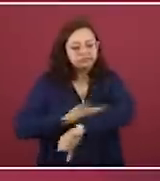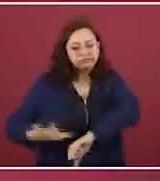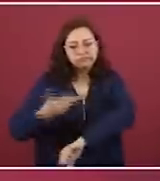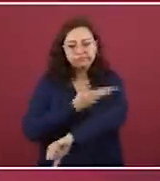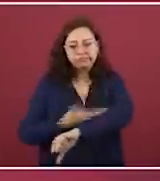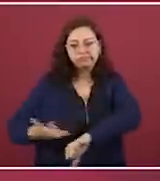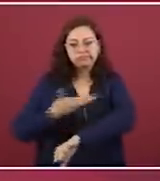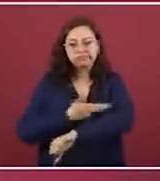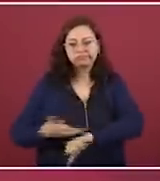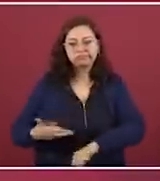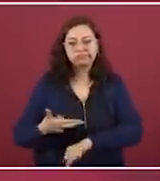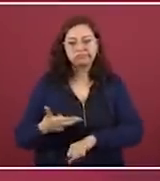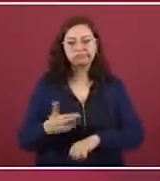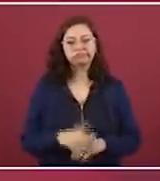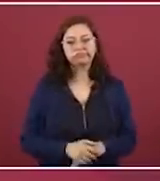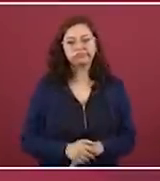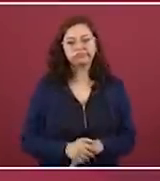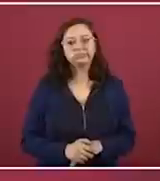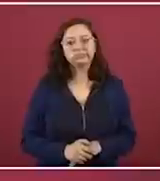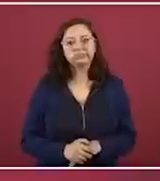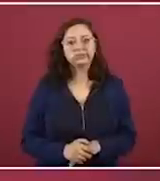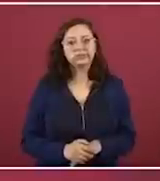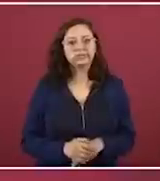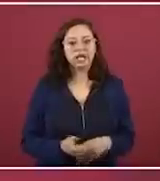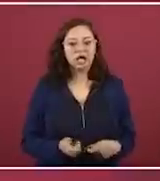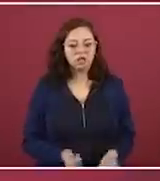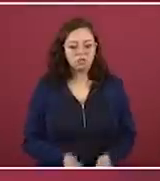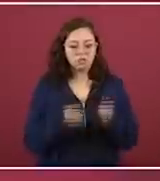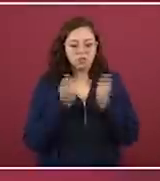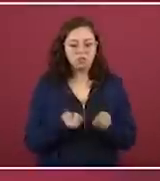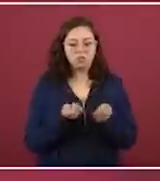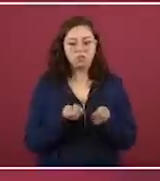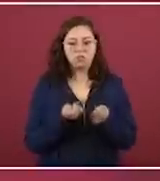sacaban miles de volantes apócrifos, ¿no?,